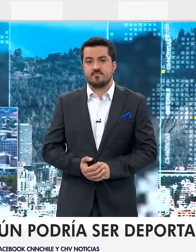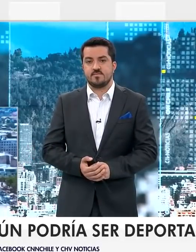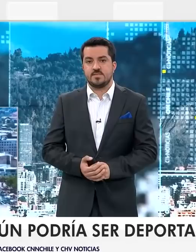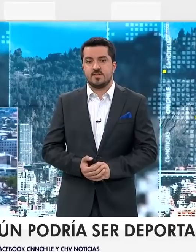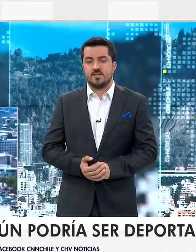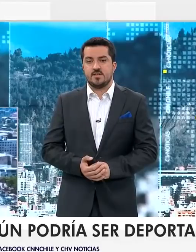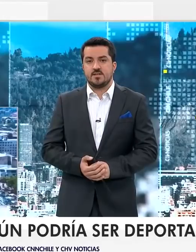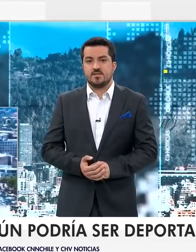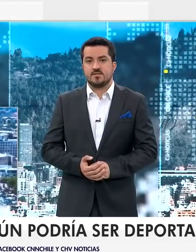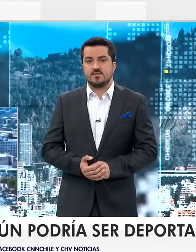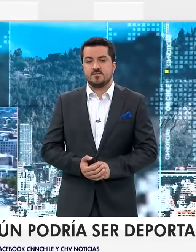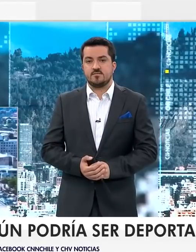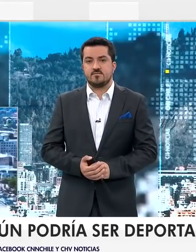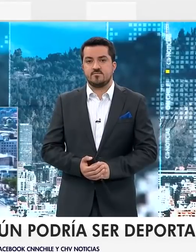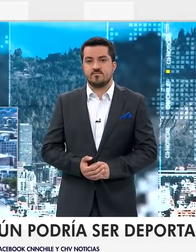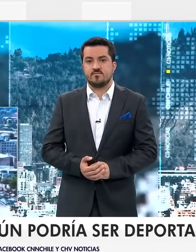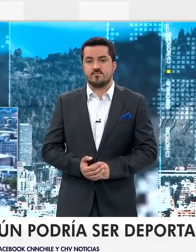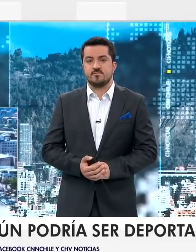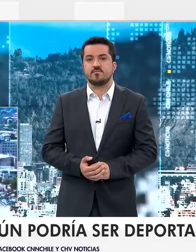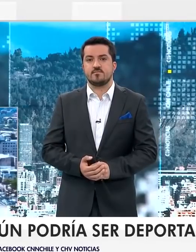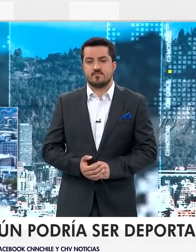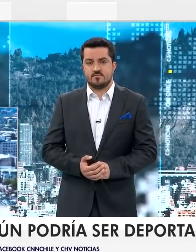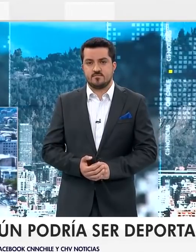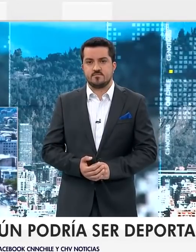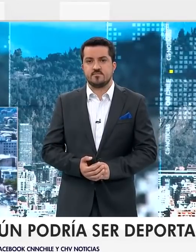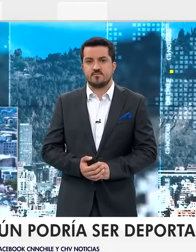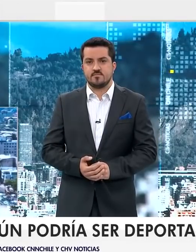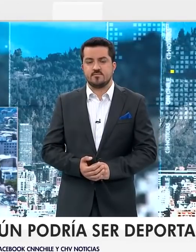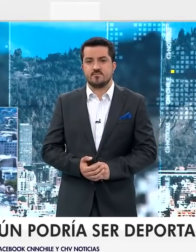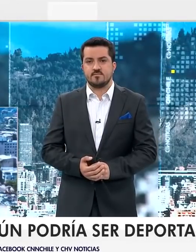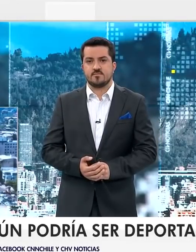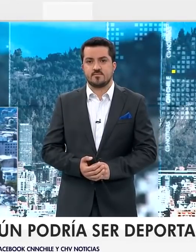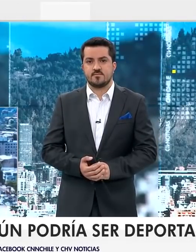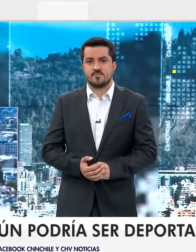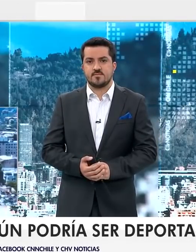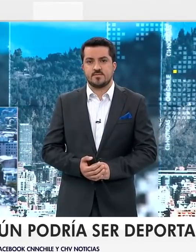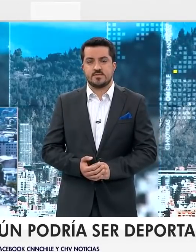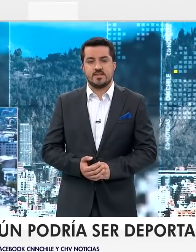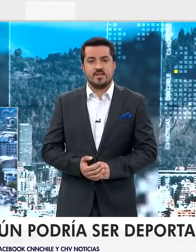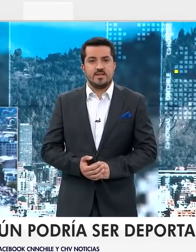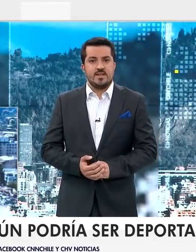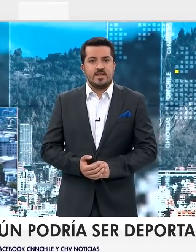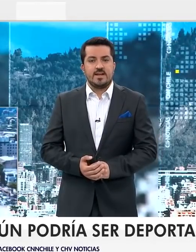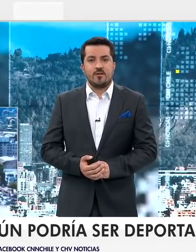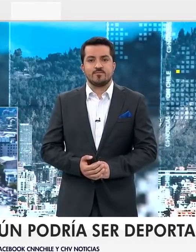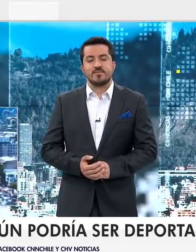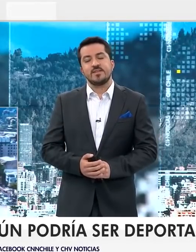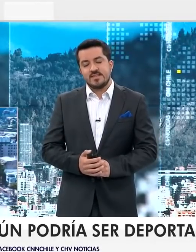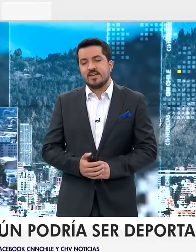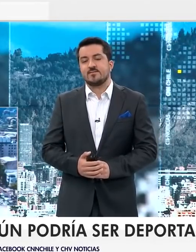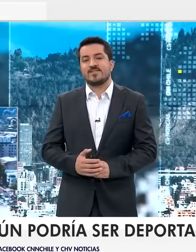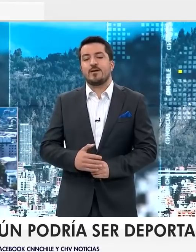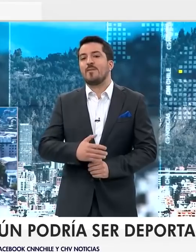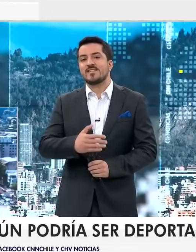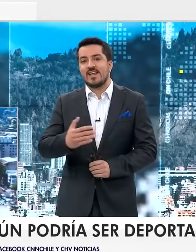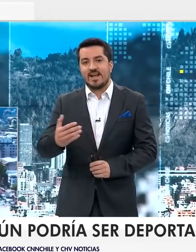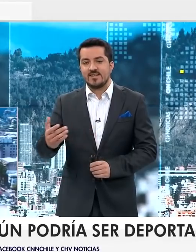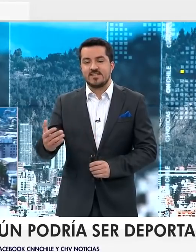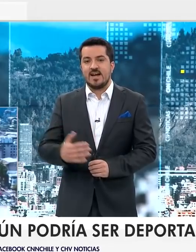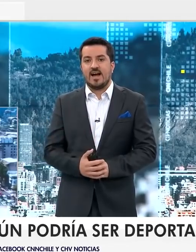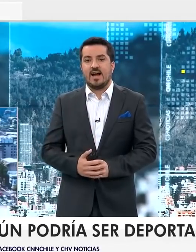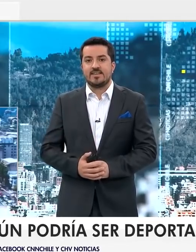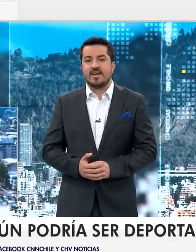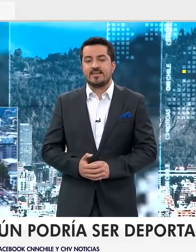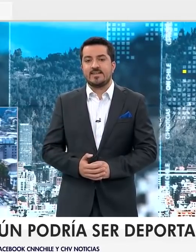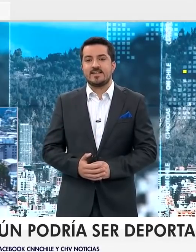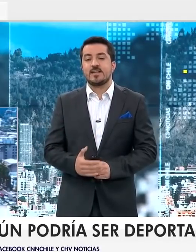estaría la problemática del jugador serbio y él quiere igual jugar al abierto, ¿no? Claro, sí, traspasa la